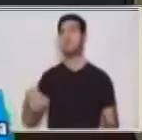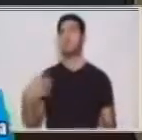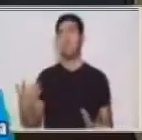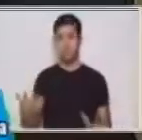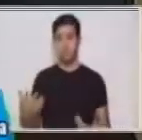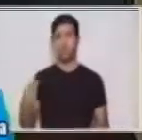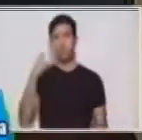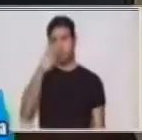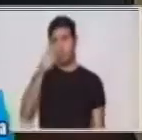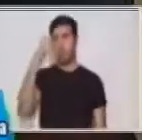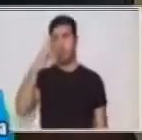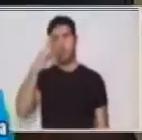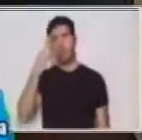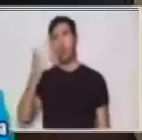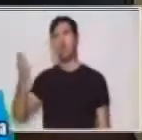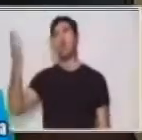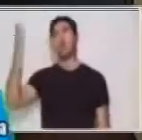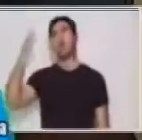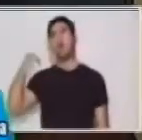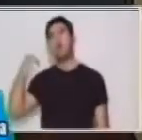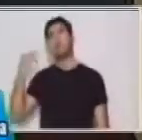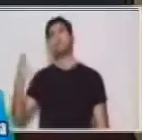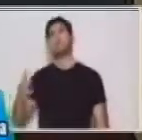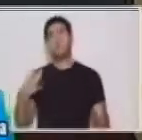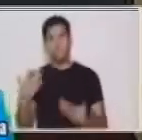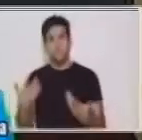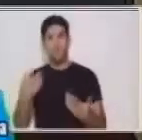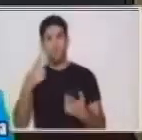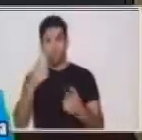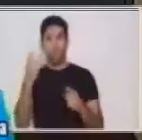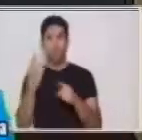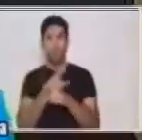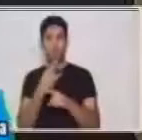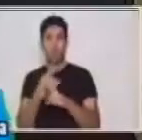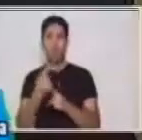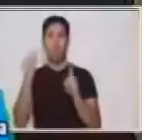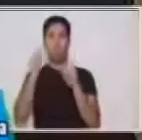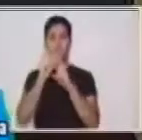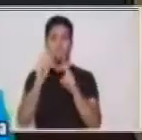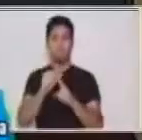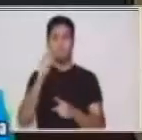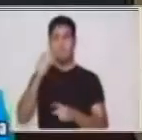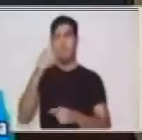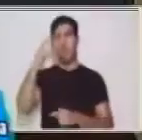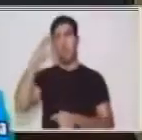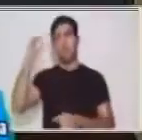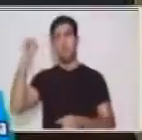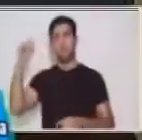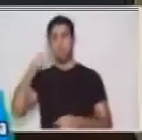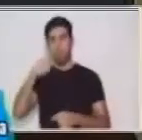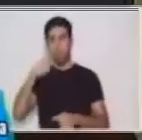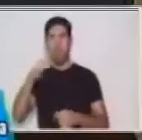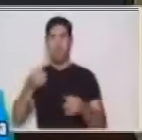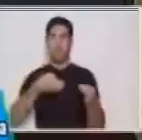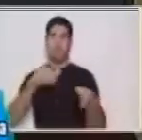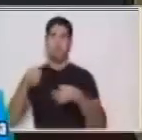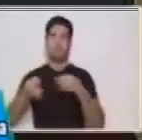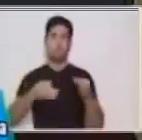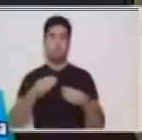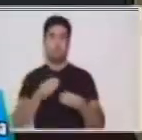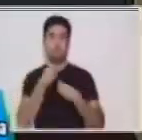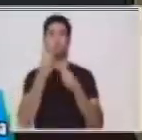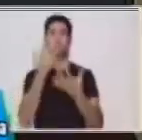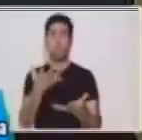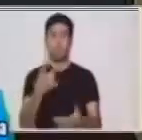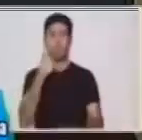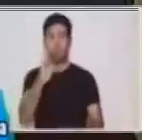tú recuerdes en qué momento has utilizado argumentos para poder expresar